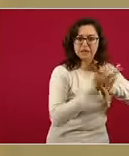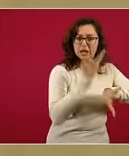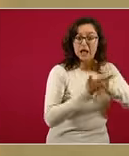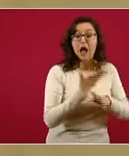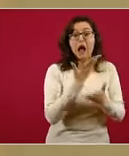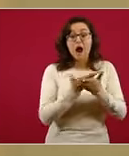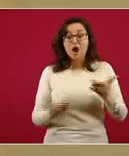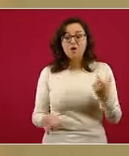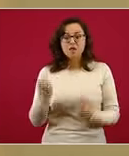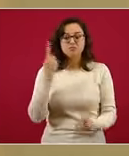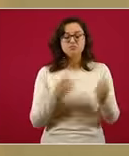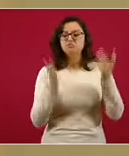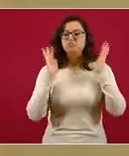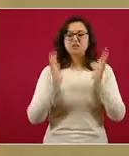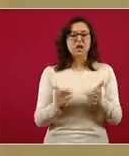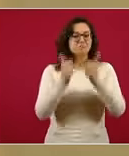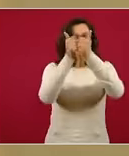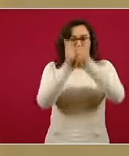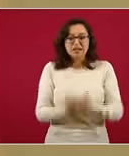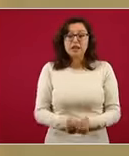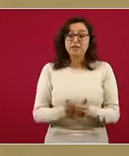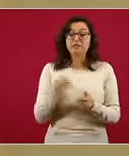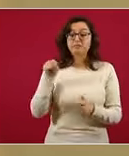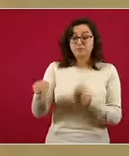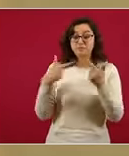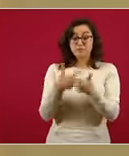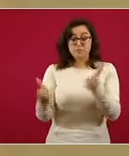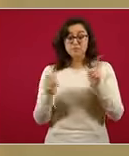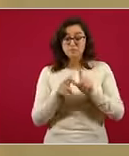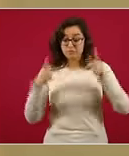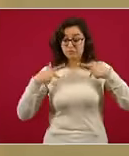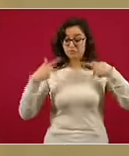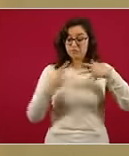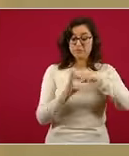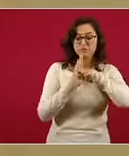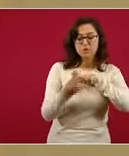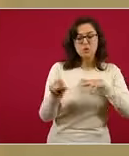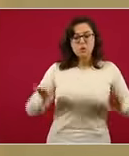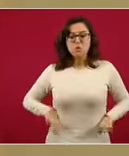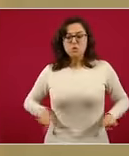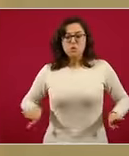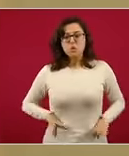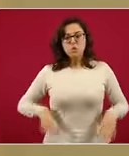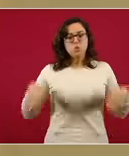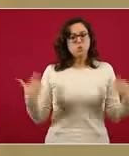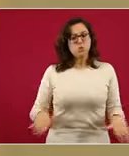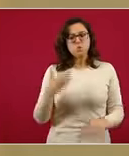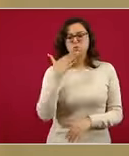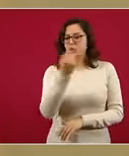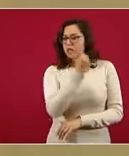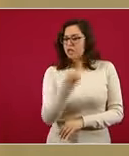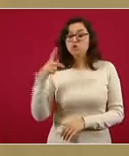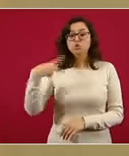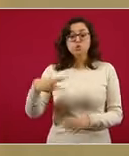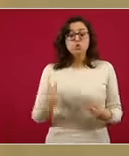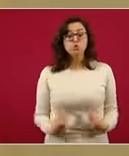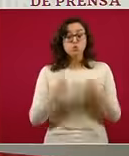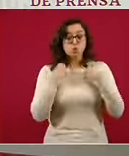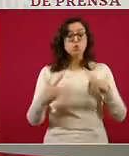población migrante un grupo de personas extraordinarias que lo que buscan es mejorar su vida y también